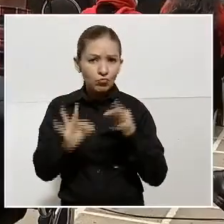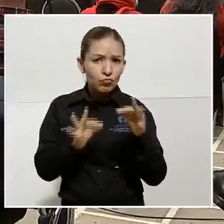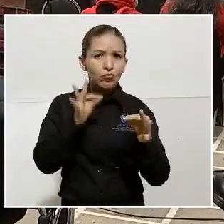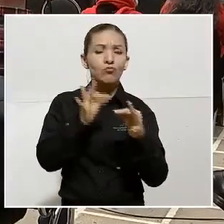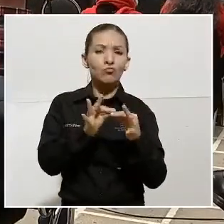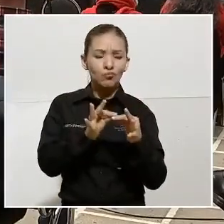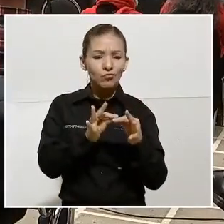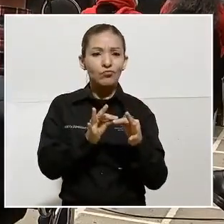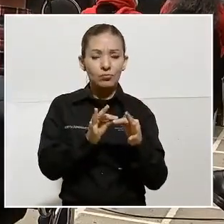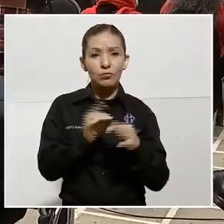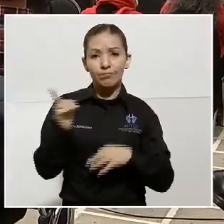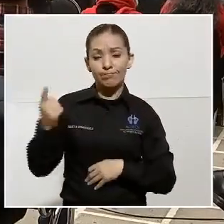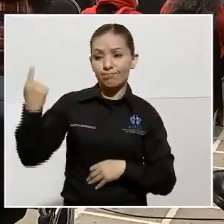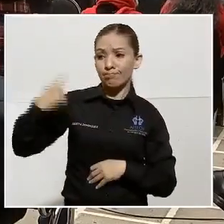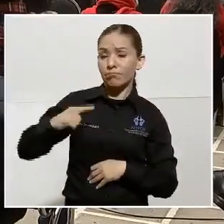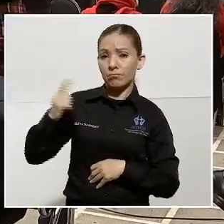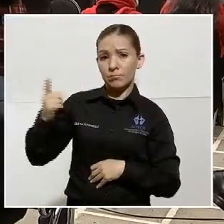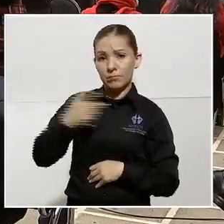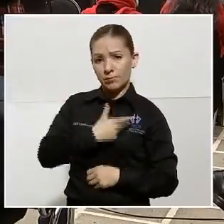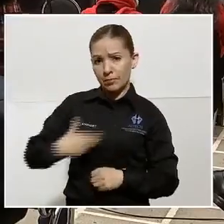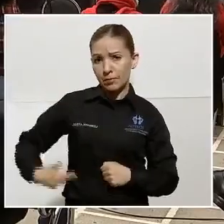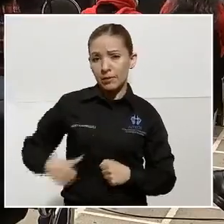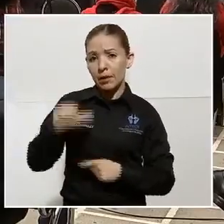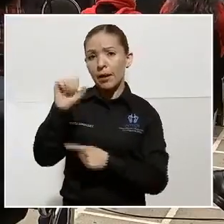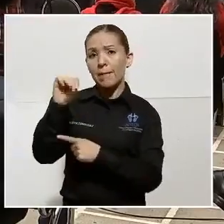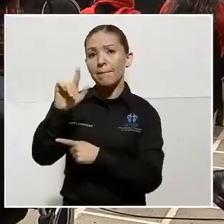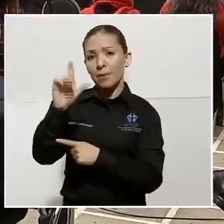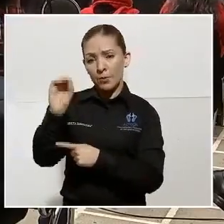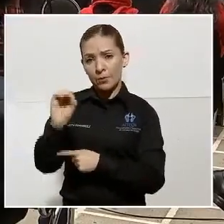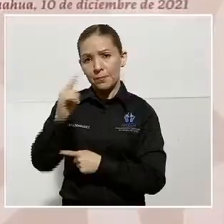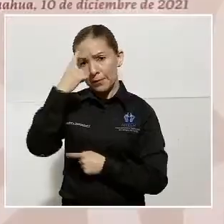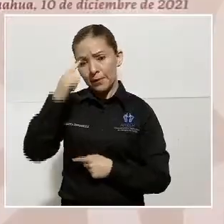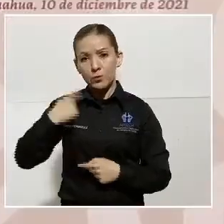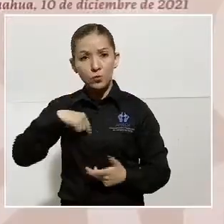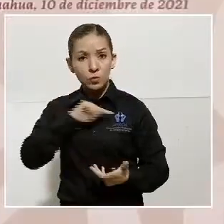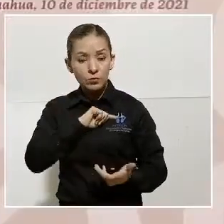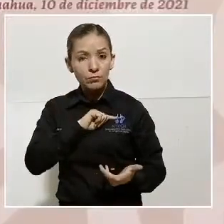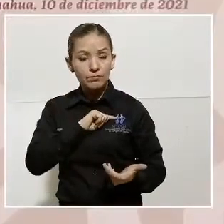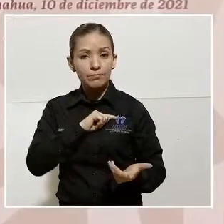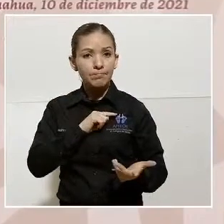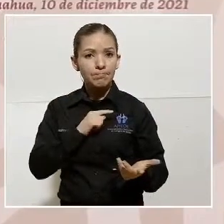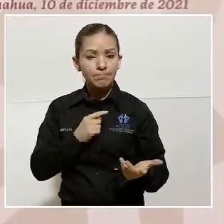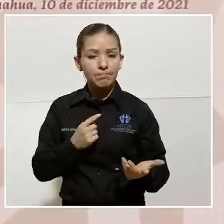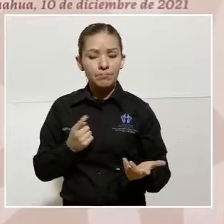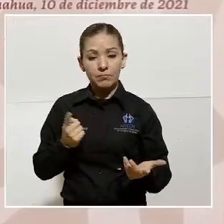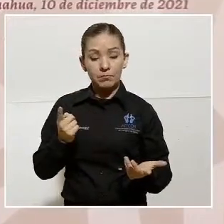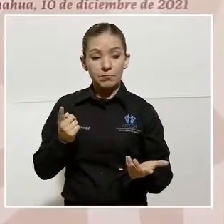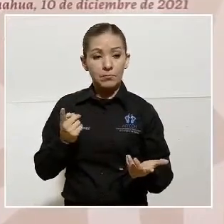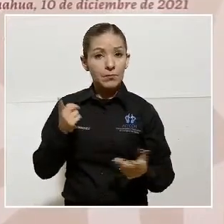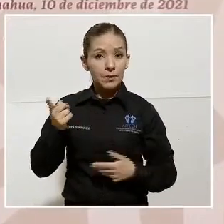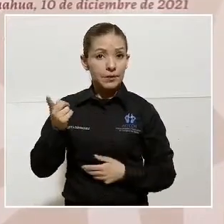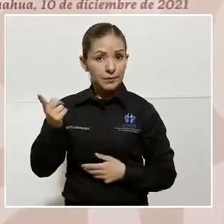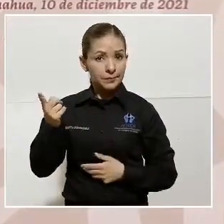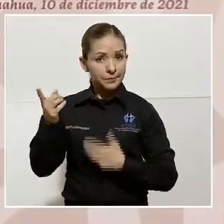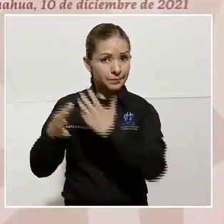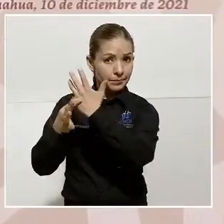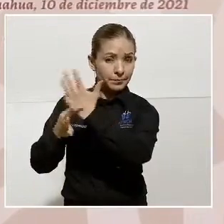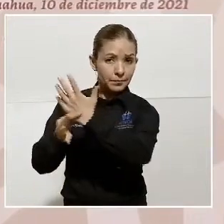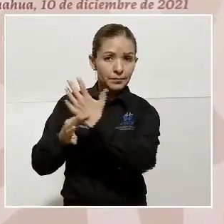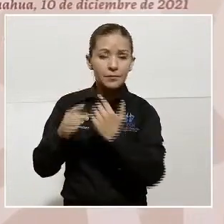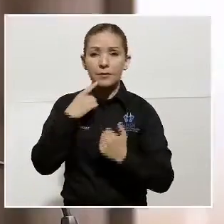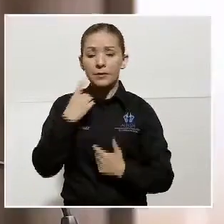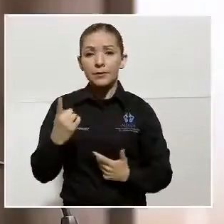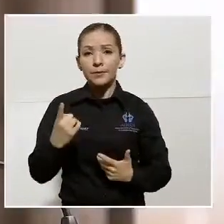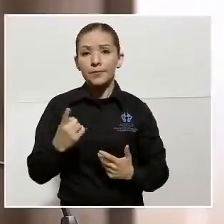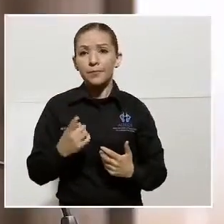compromiso del presidente Andrés Manuel López Obrador para garantizar, como él mismo lo ha declarado, lo